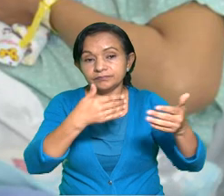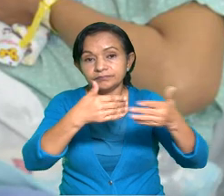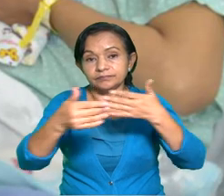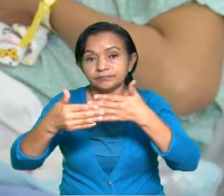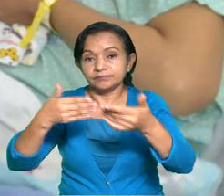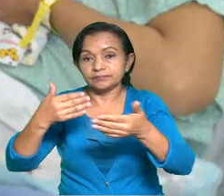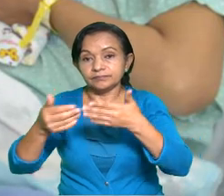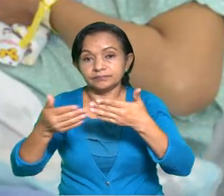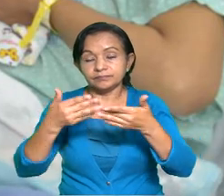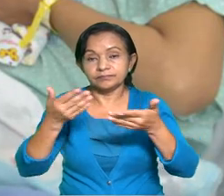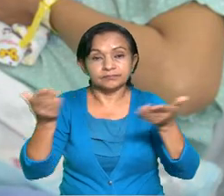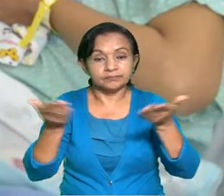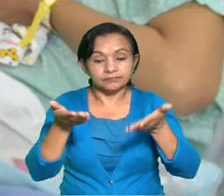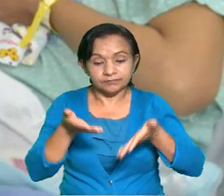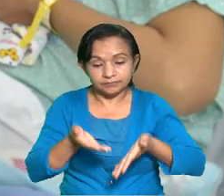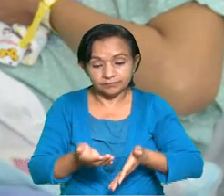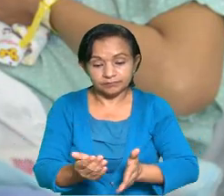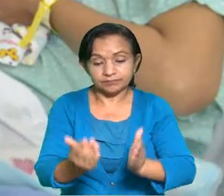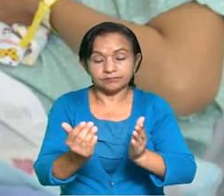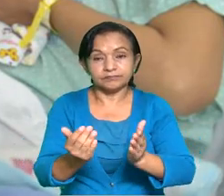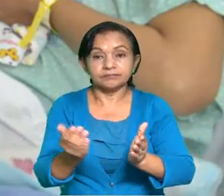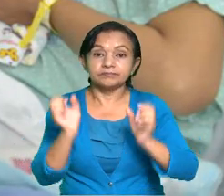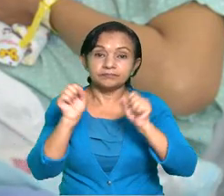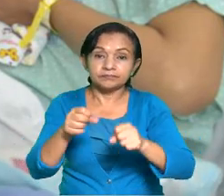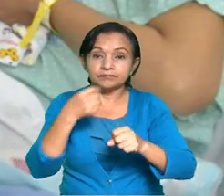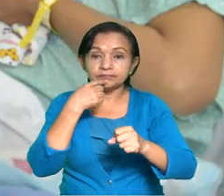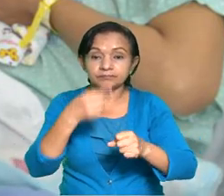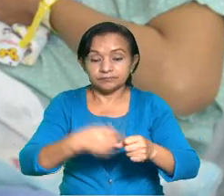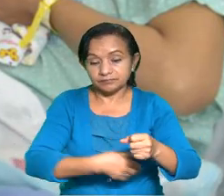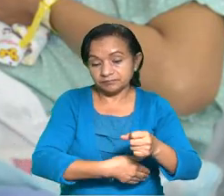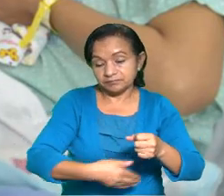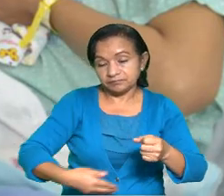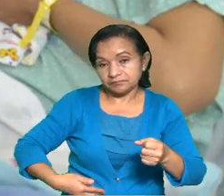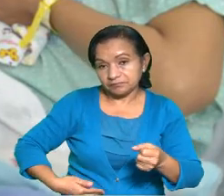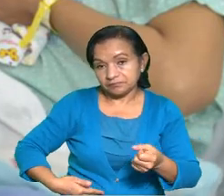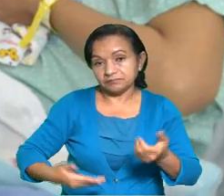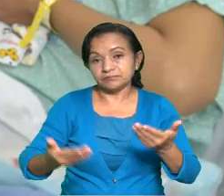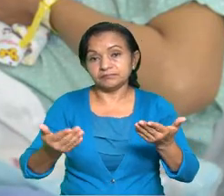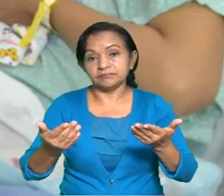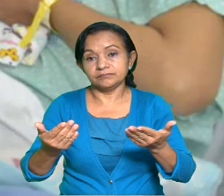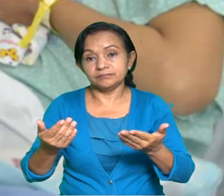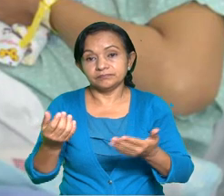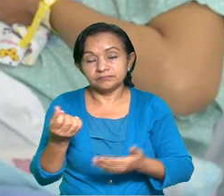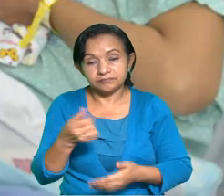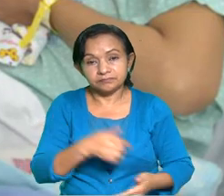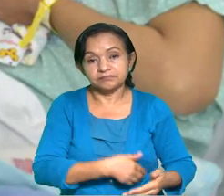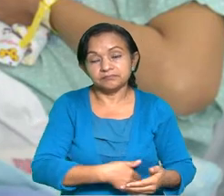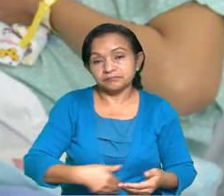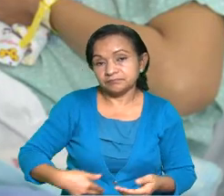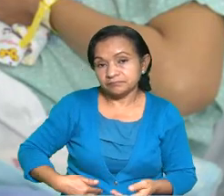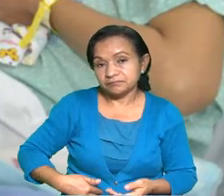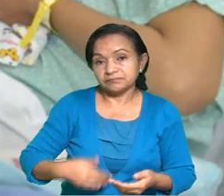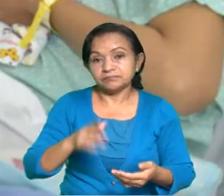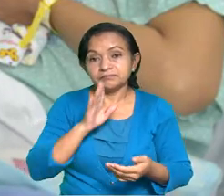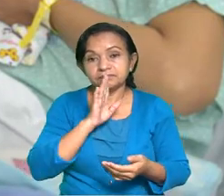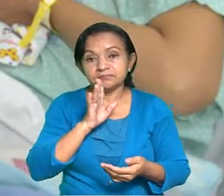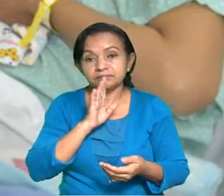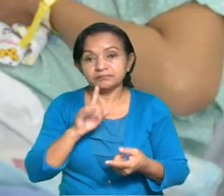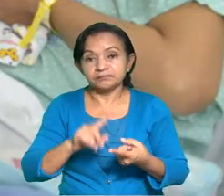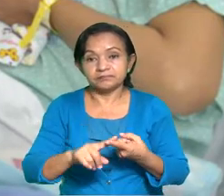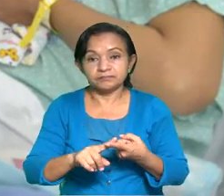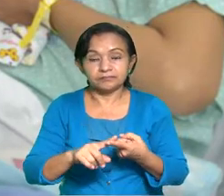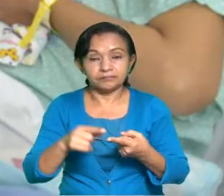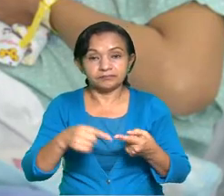Independientemente la vía de nacimiento, porque a veces pueden decir, pero fue cesárea, la mamá está con la herida, mencionan